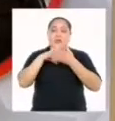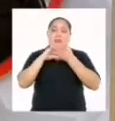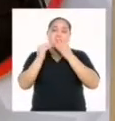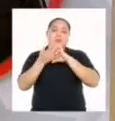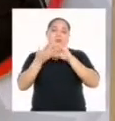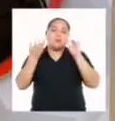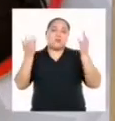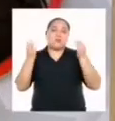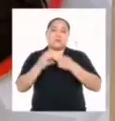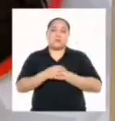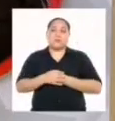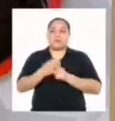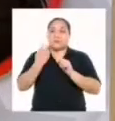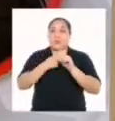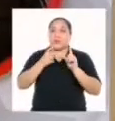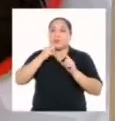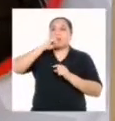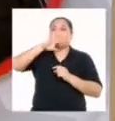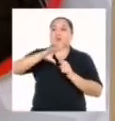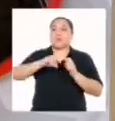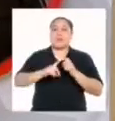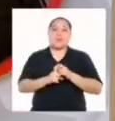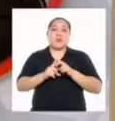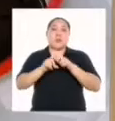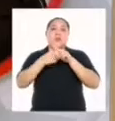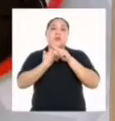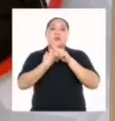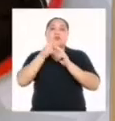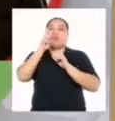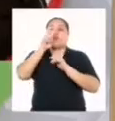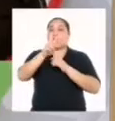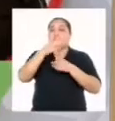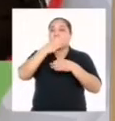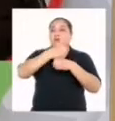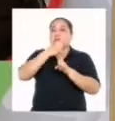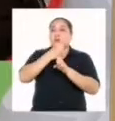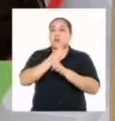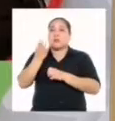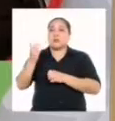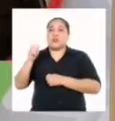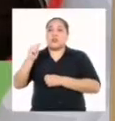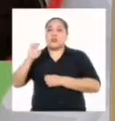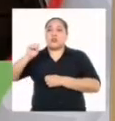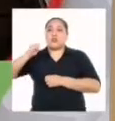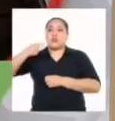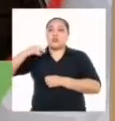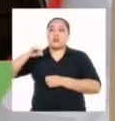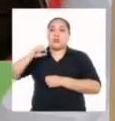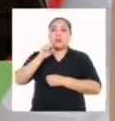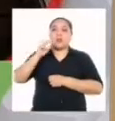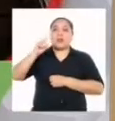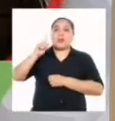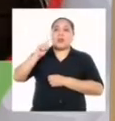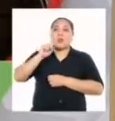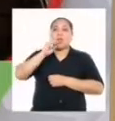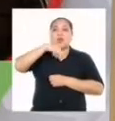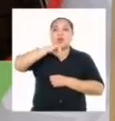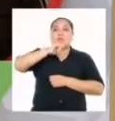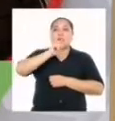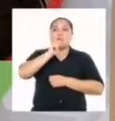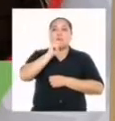acontecimiento histórico. Pero se dice que existen dos posibles creadores, Toshi Takahama y Mitsunobu